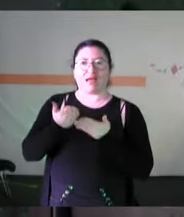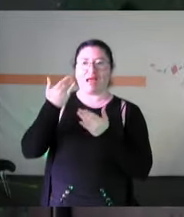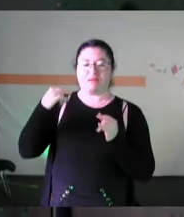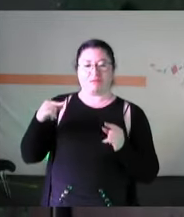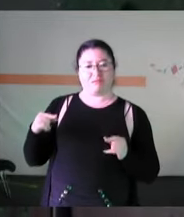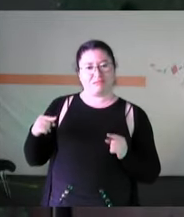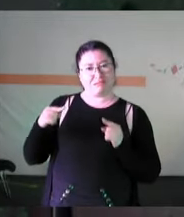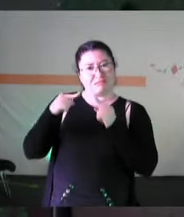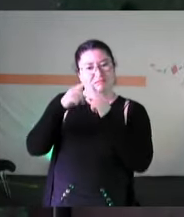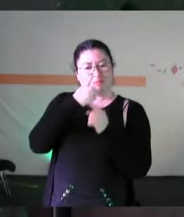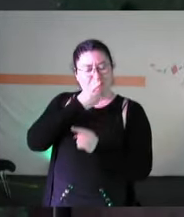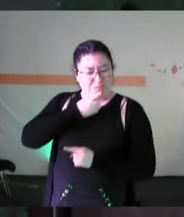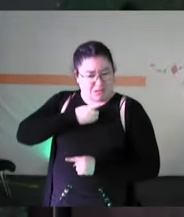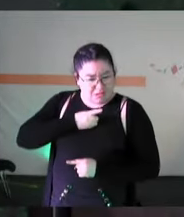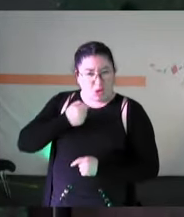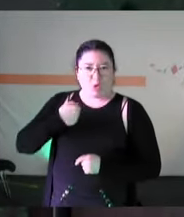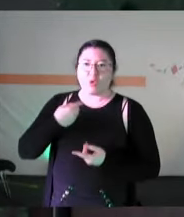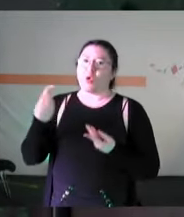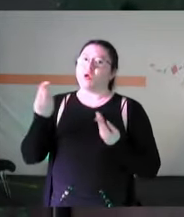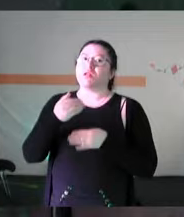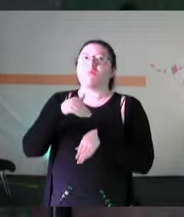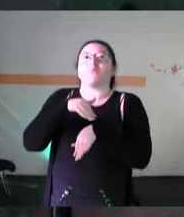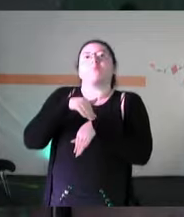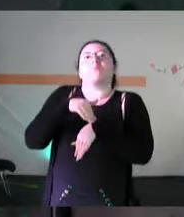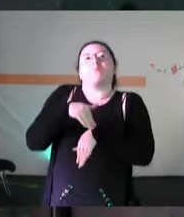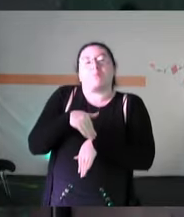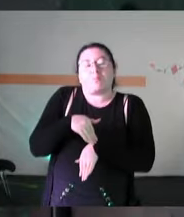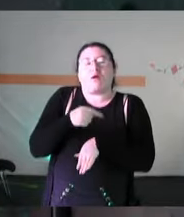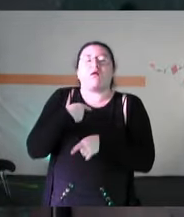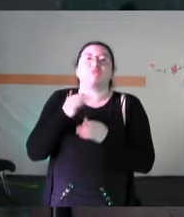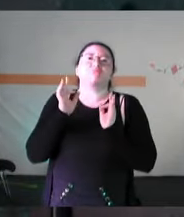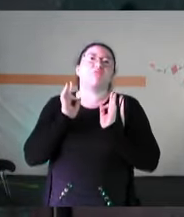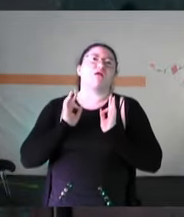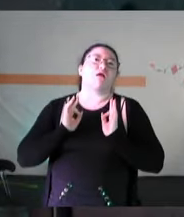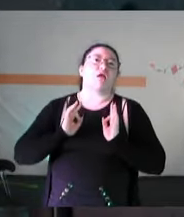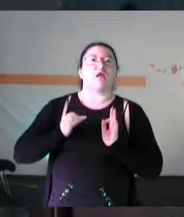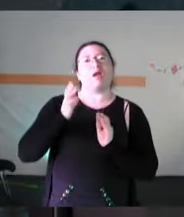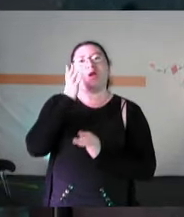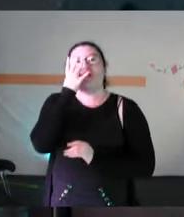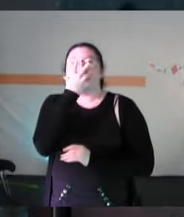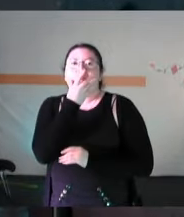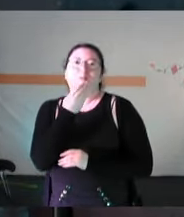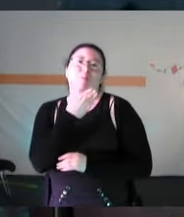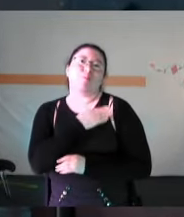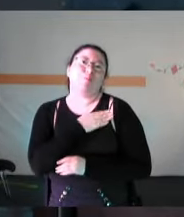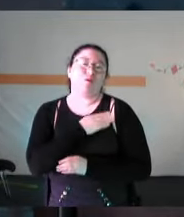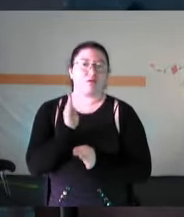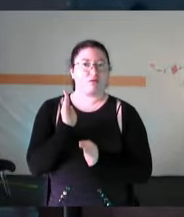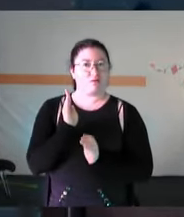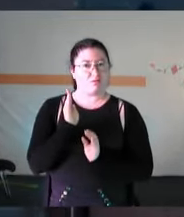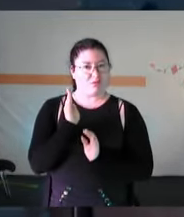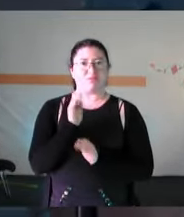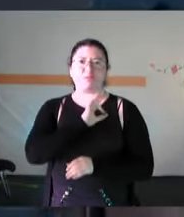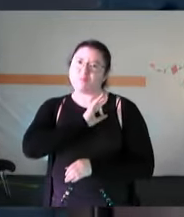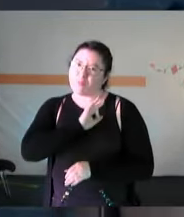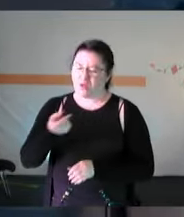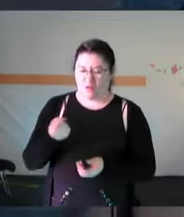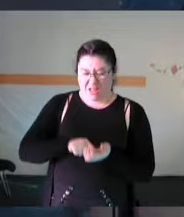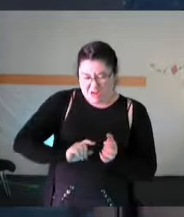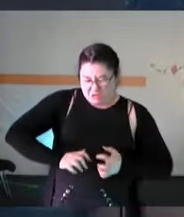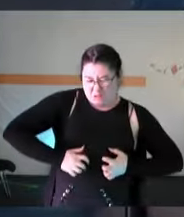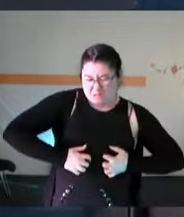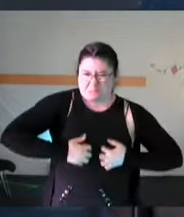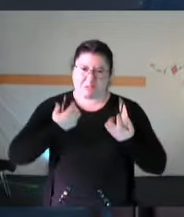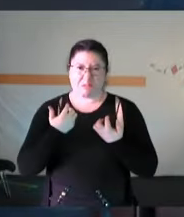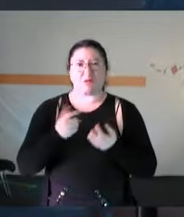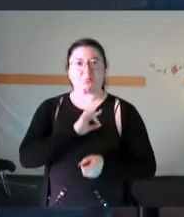iglesia, de que debo ser como María, llena de gracia y llena de bondad, puedo ser llena de rabia y de furia,